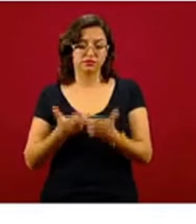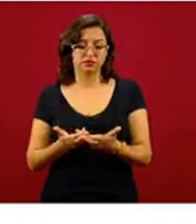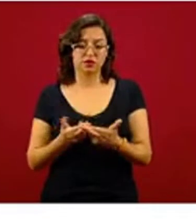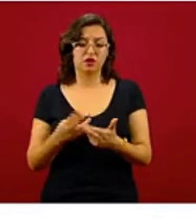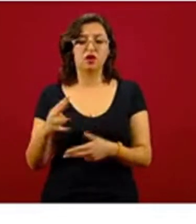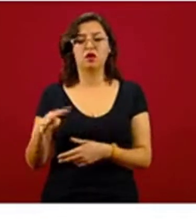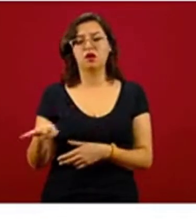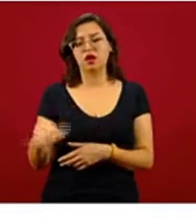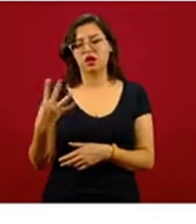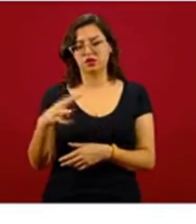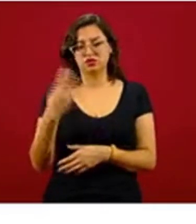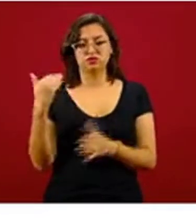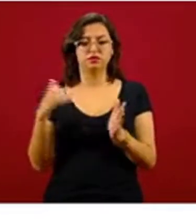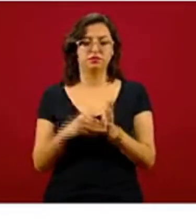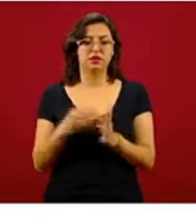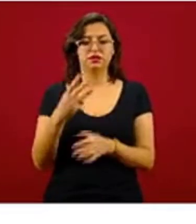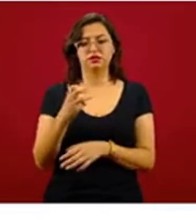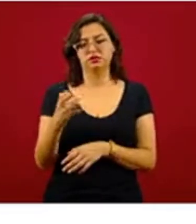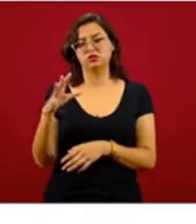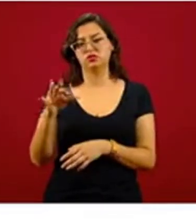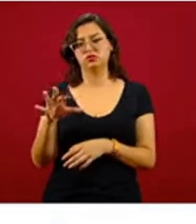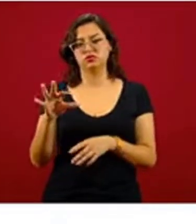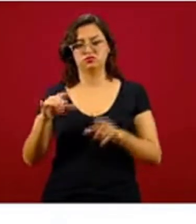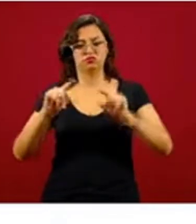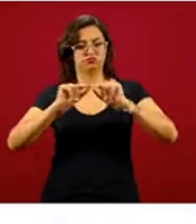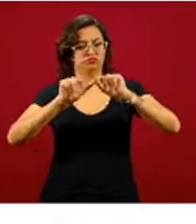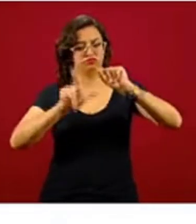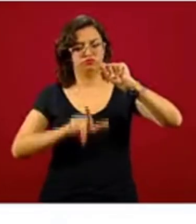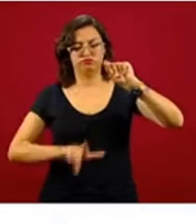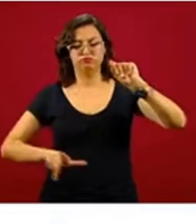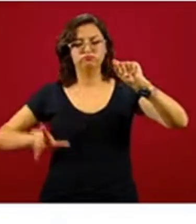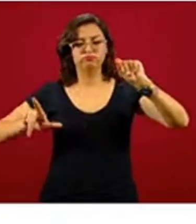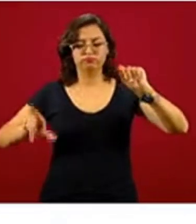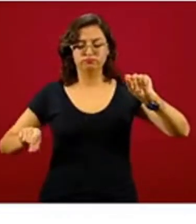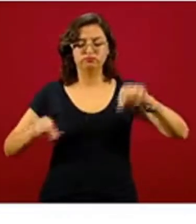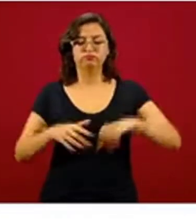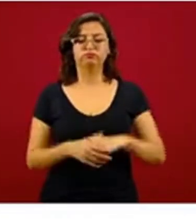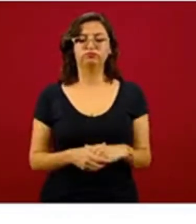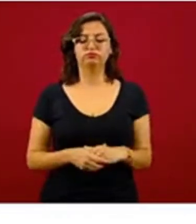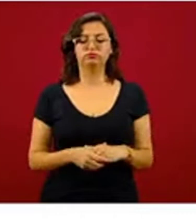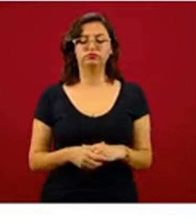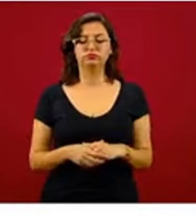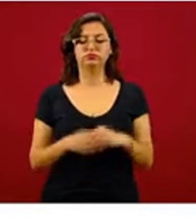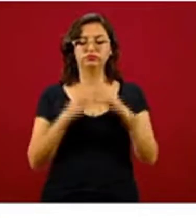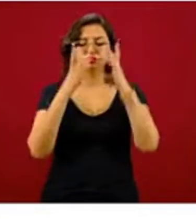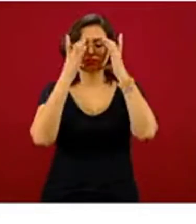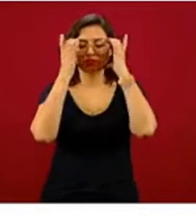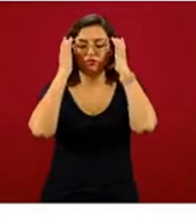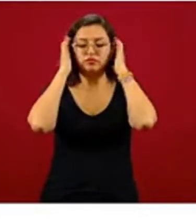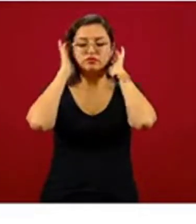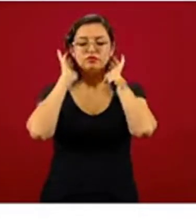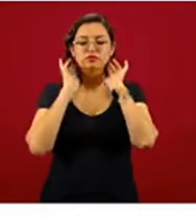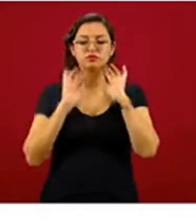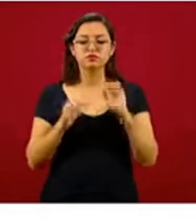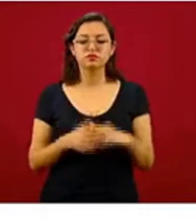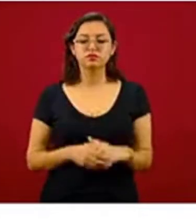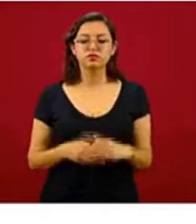14.340 camas distribuidas a nivel nacional. Para ver exactamente cómo está esta distribución, veamos la siguiente